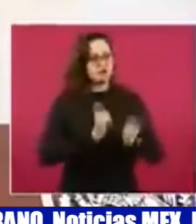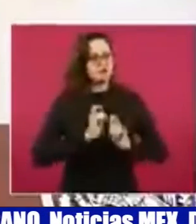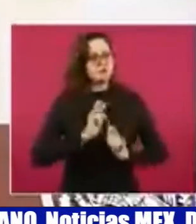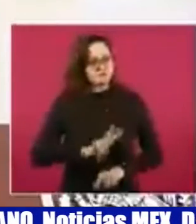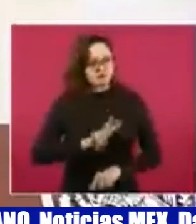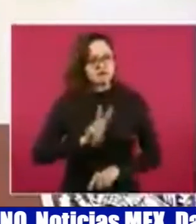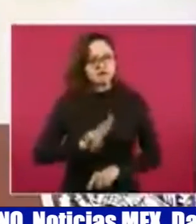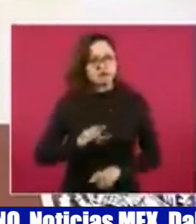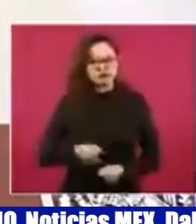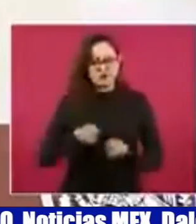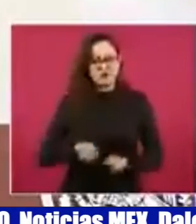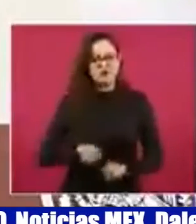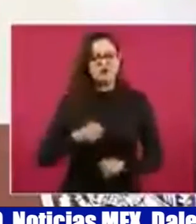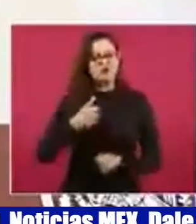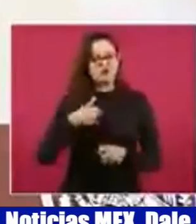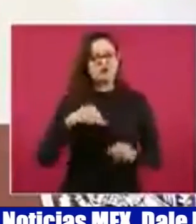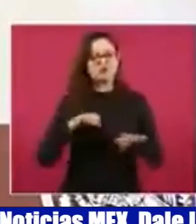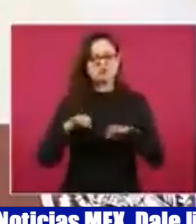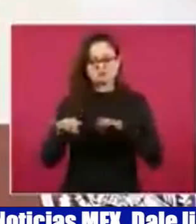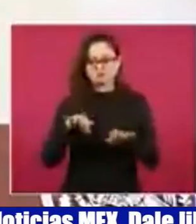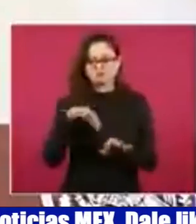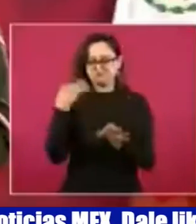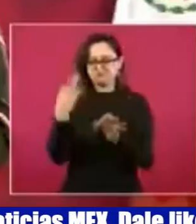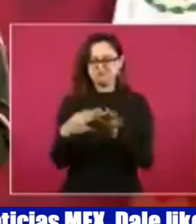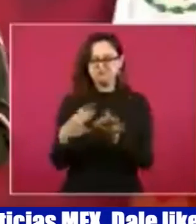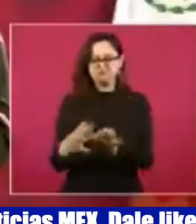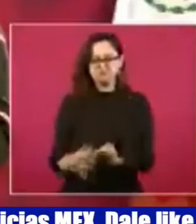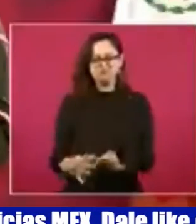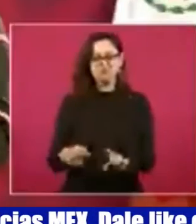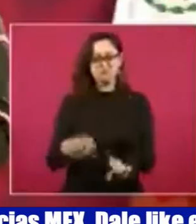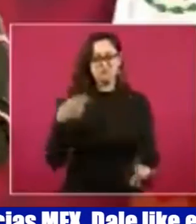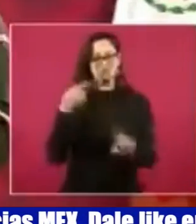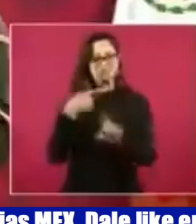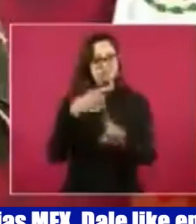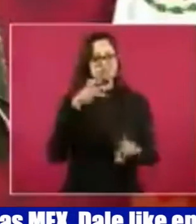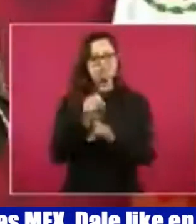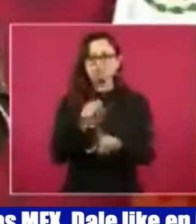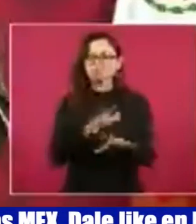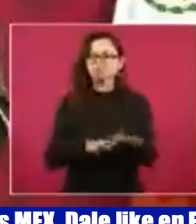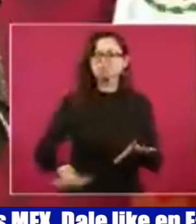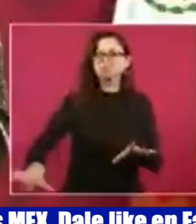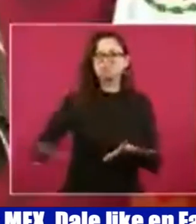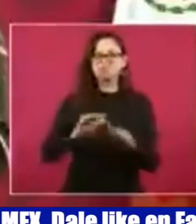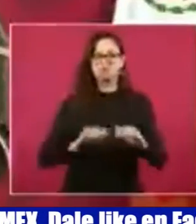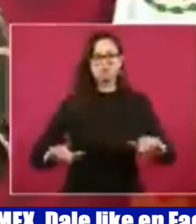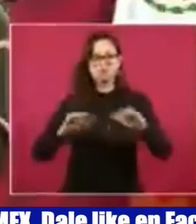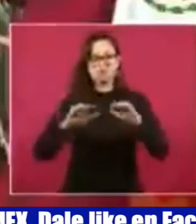seguir trabajando para lograr una sociedad igualitaria.